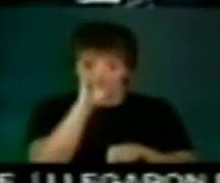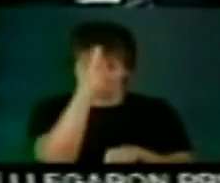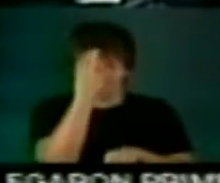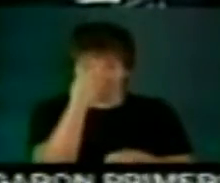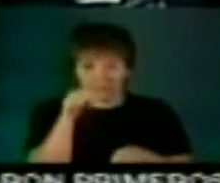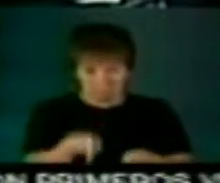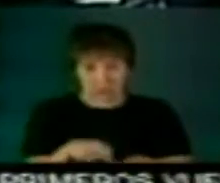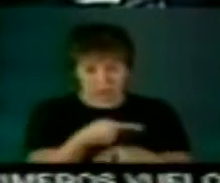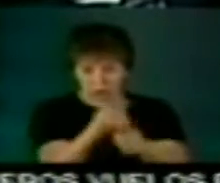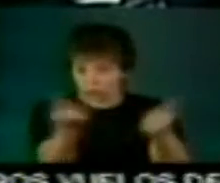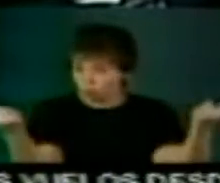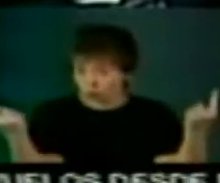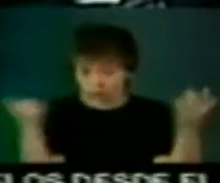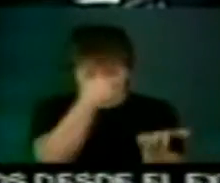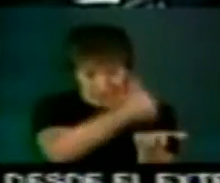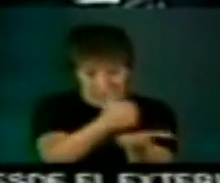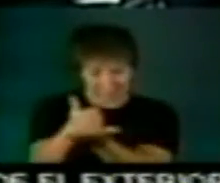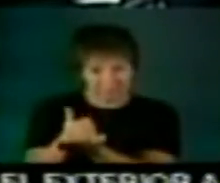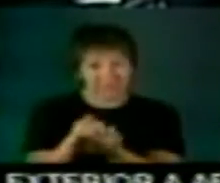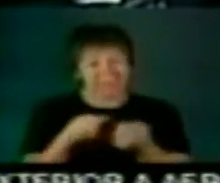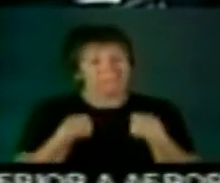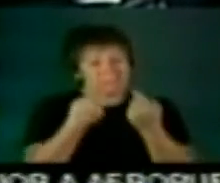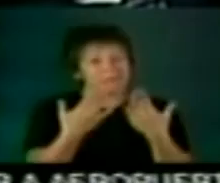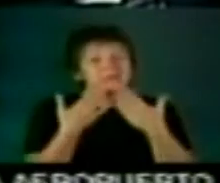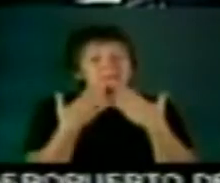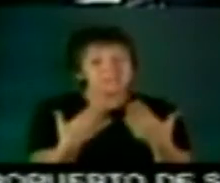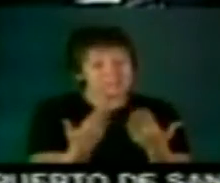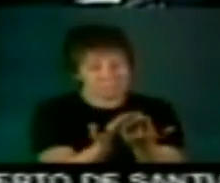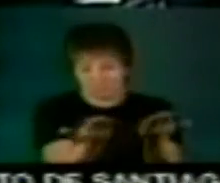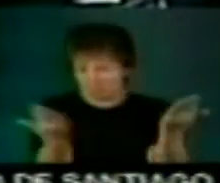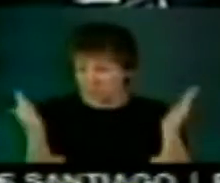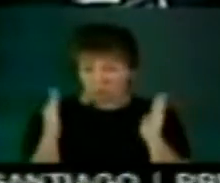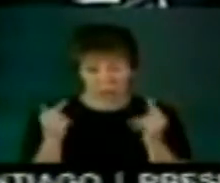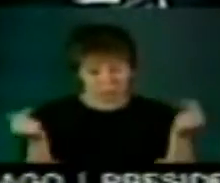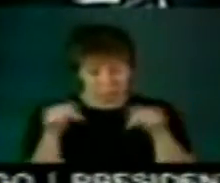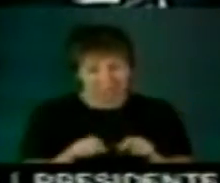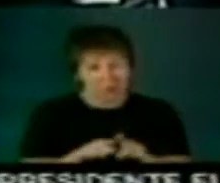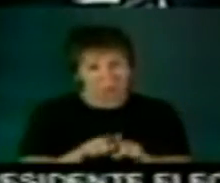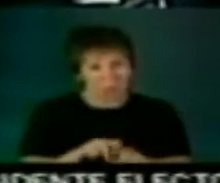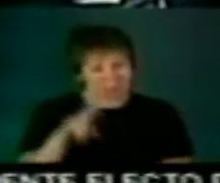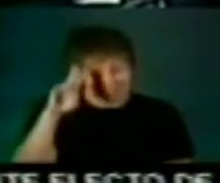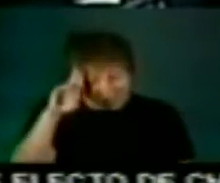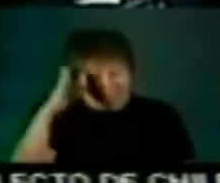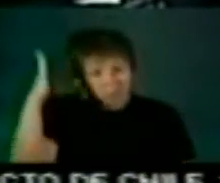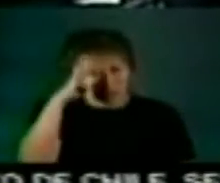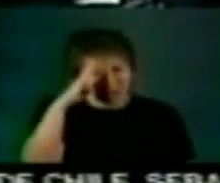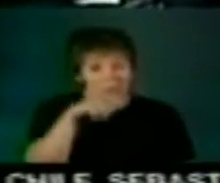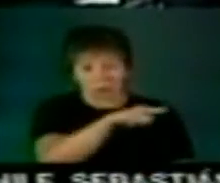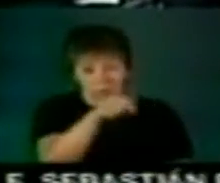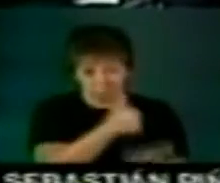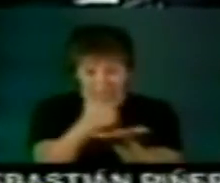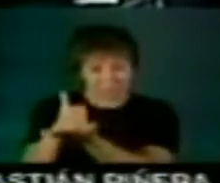presentes, reciban ese agradecimiento, sepan que no solo estamos honrados por su presencia,